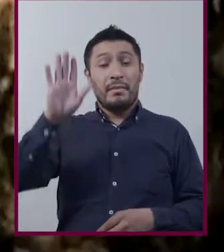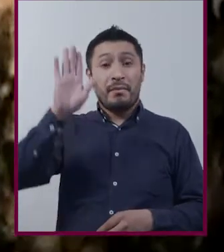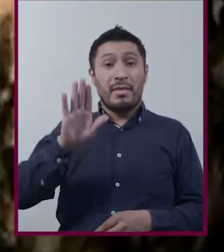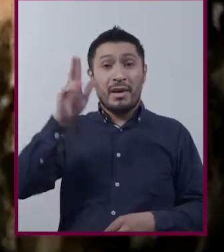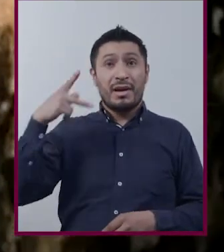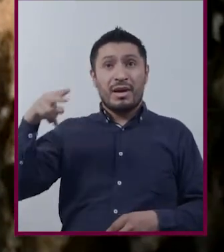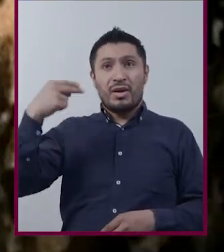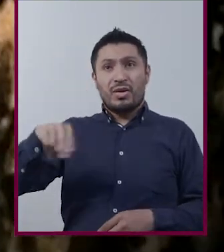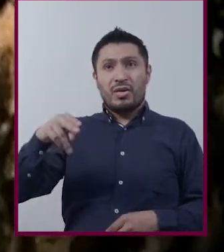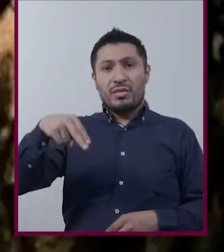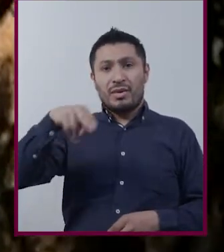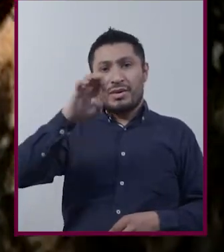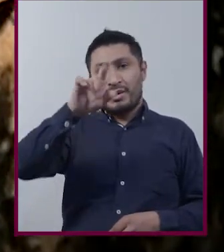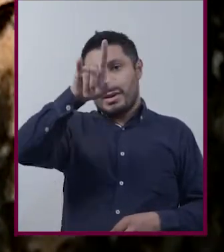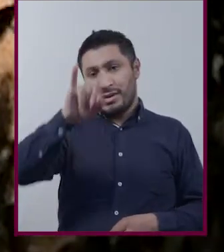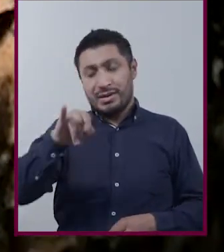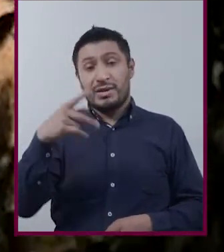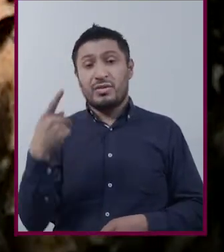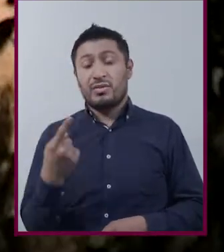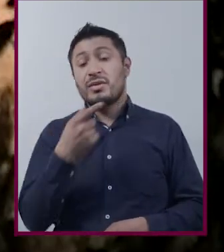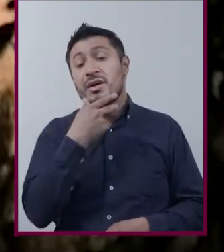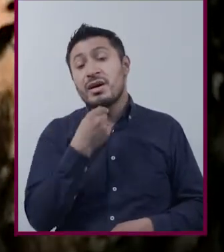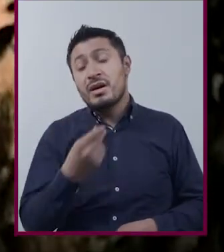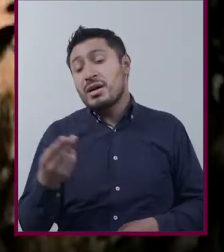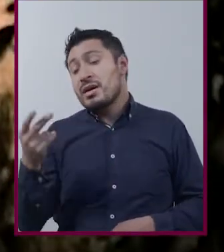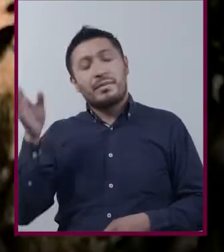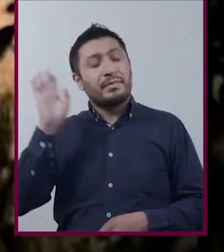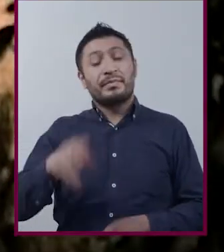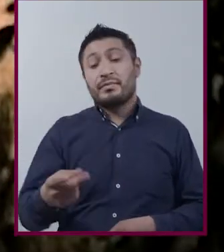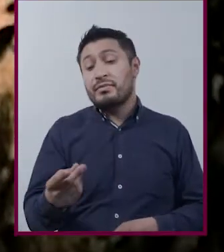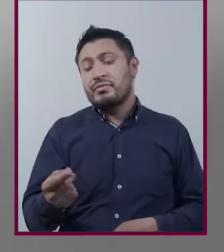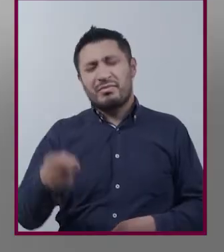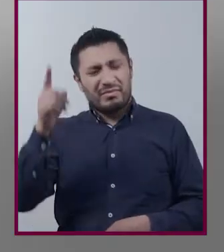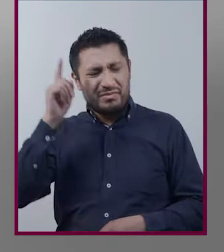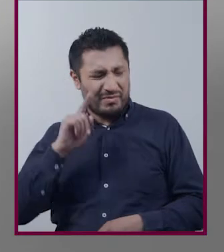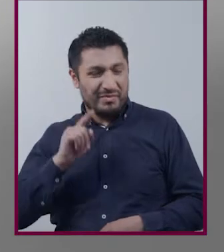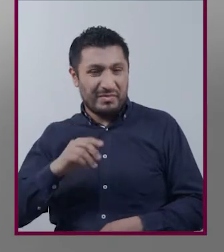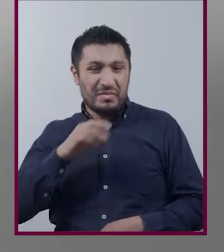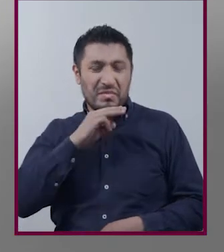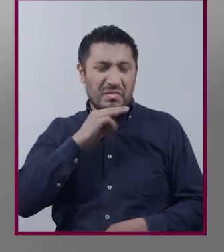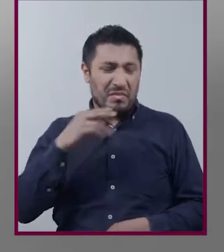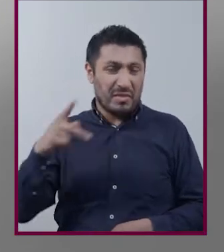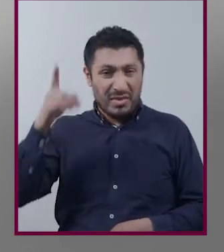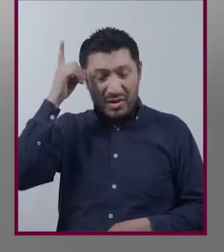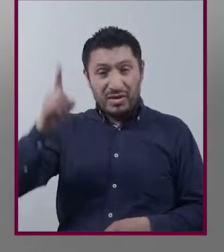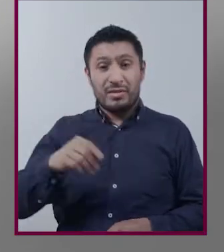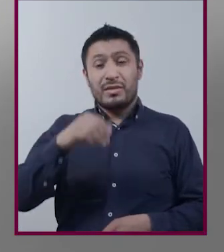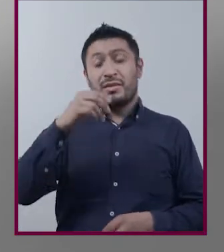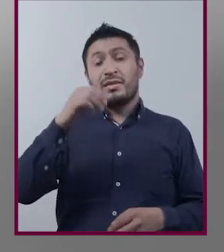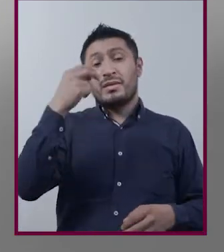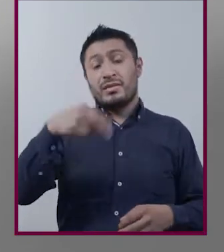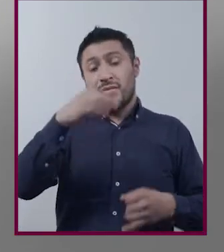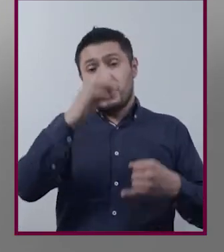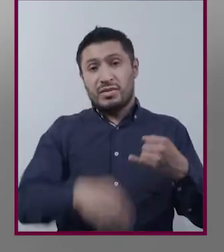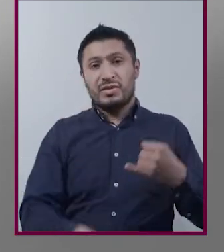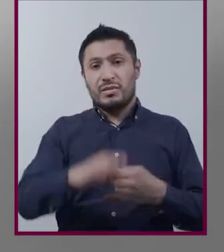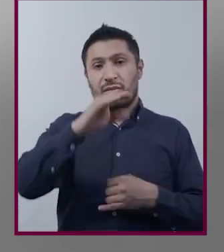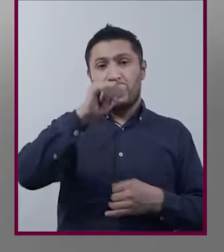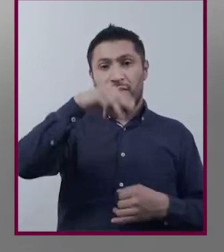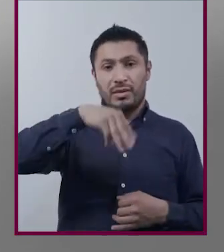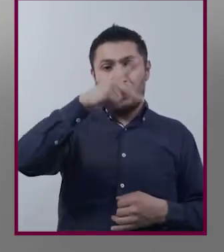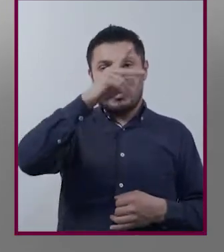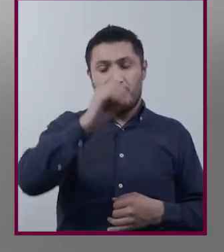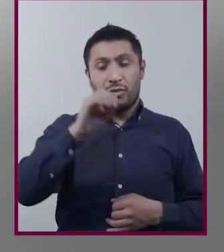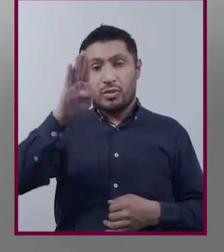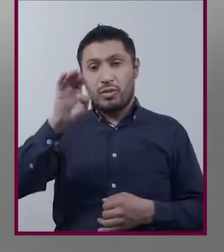el nombre de Nelly de una perrita de su mamá, la cual le caía muy bien, y el apellido Campobello de su padrastro, Ernest